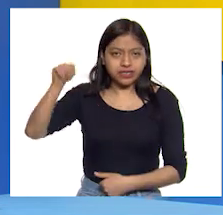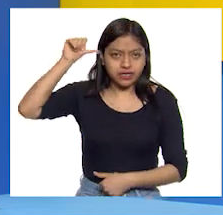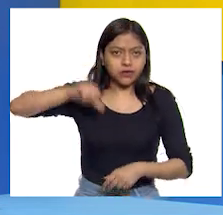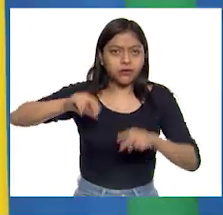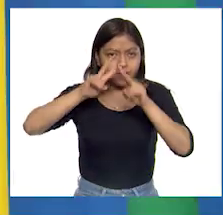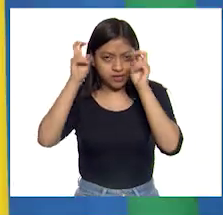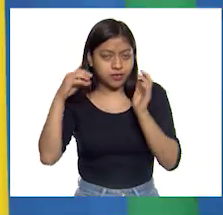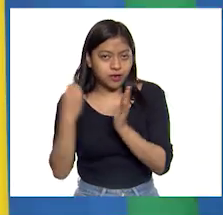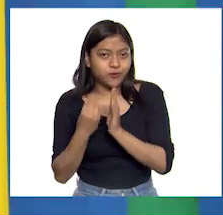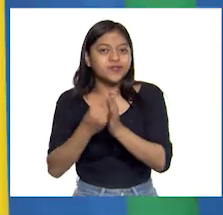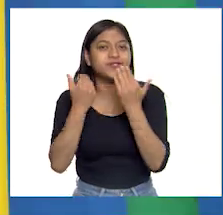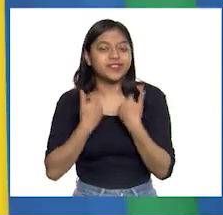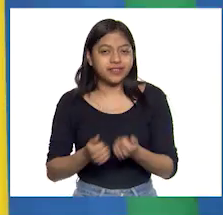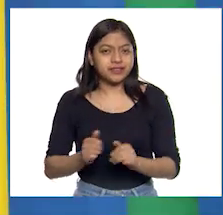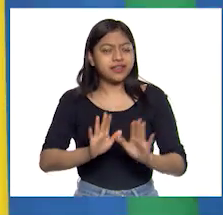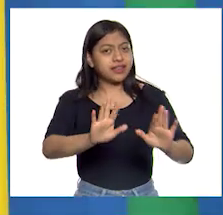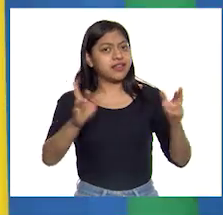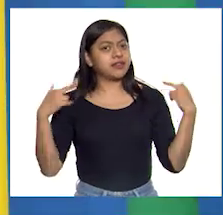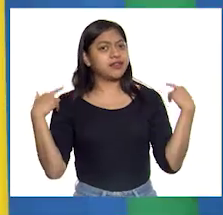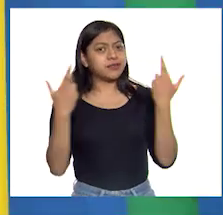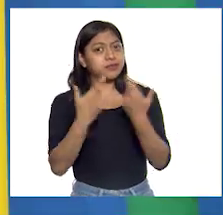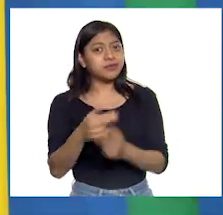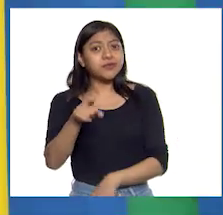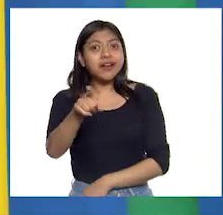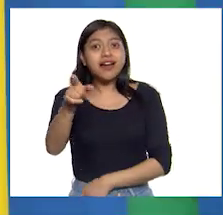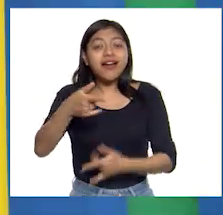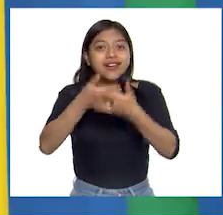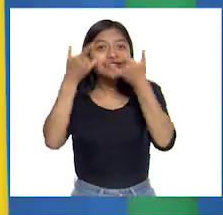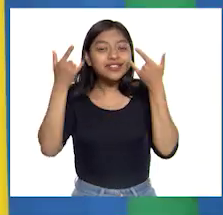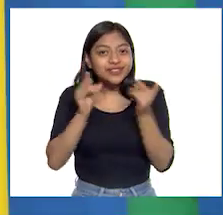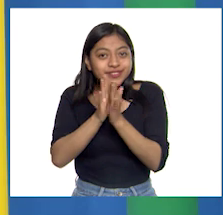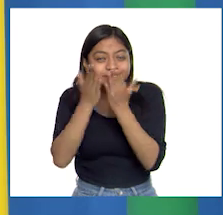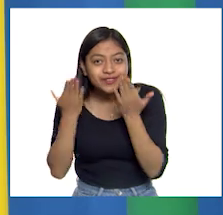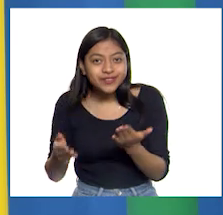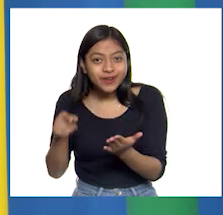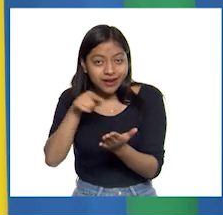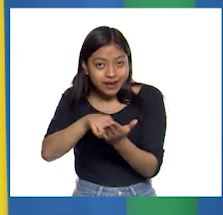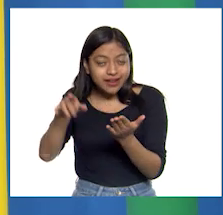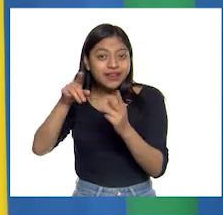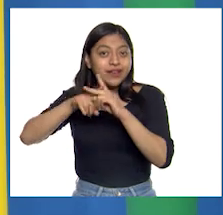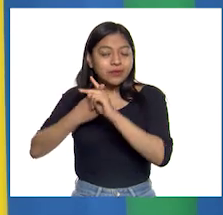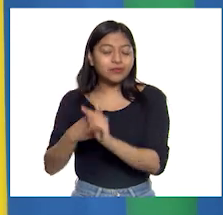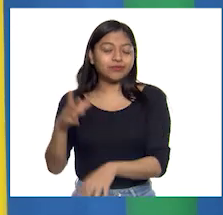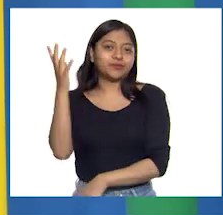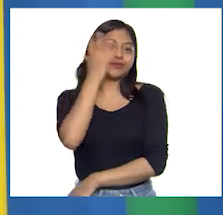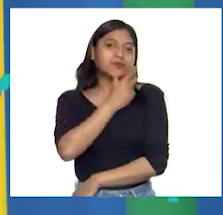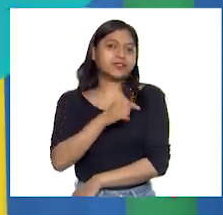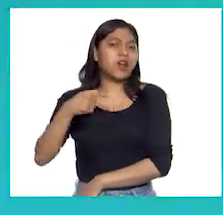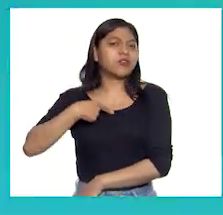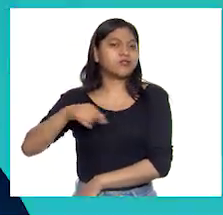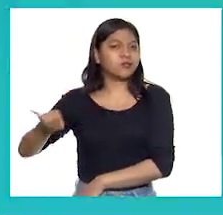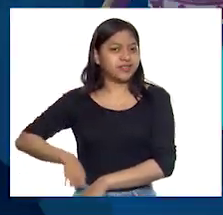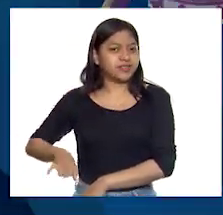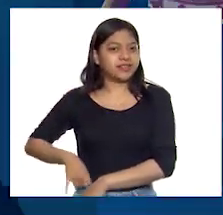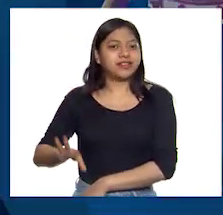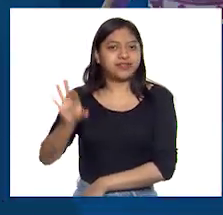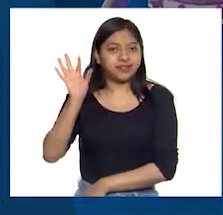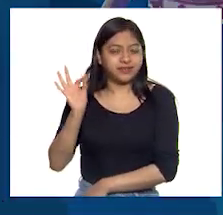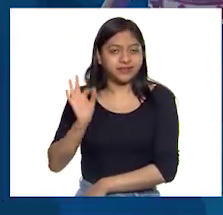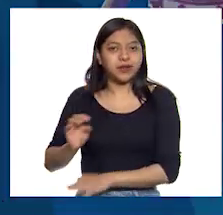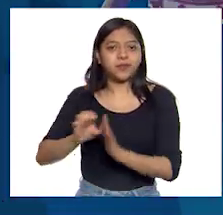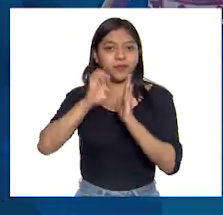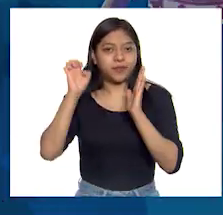clase. Maestra, me pareció hermoso el fragmento que nos presentaste. Y hay varias cosas que llaman mi atención. Por